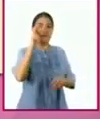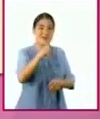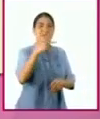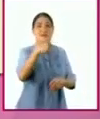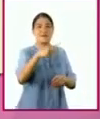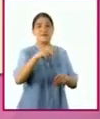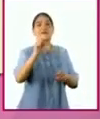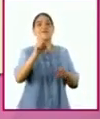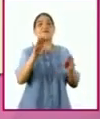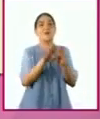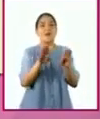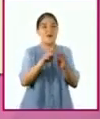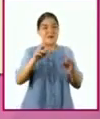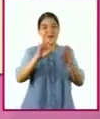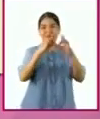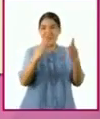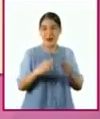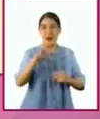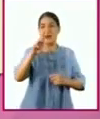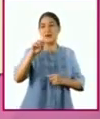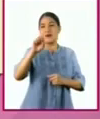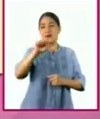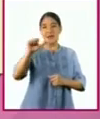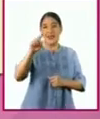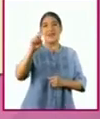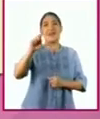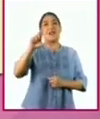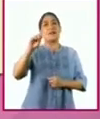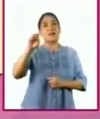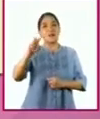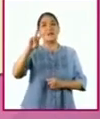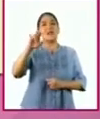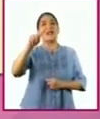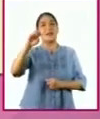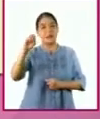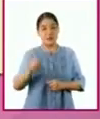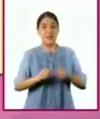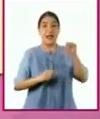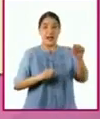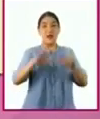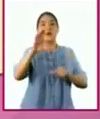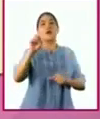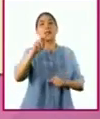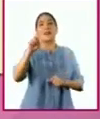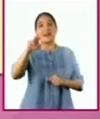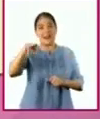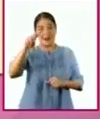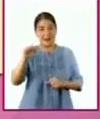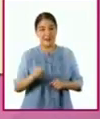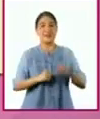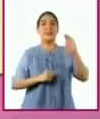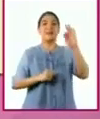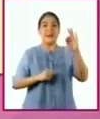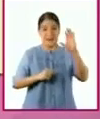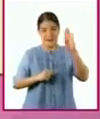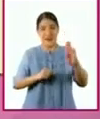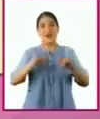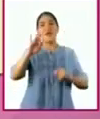como Rosa de los Vientos? A. Coordenadas. B. Fuente. C.